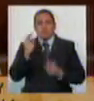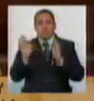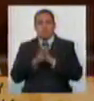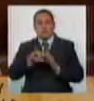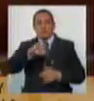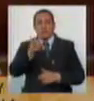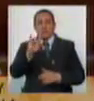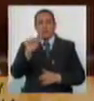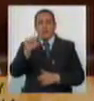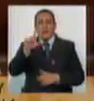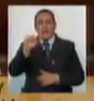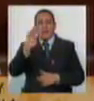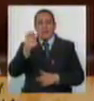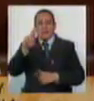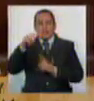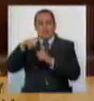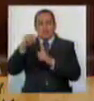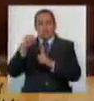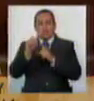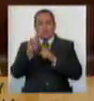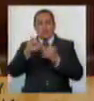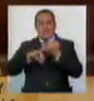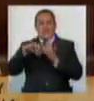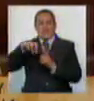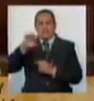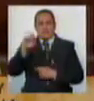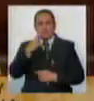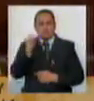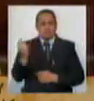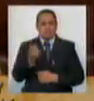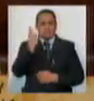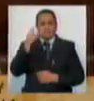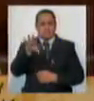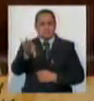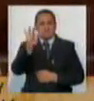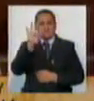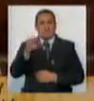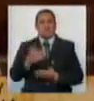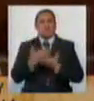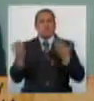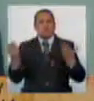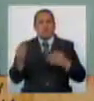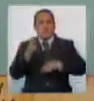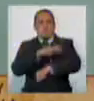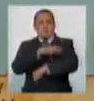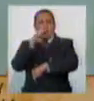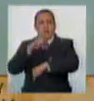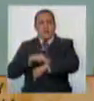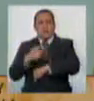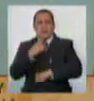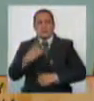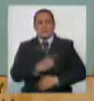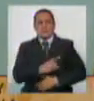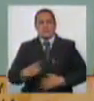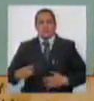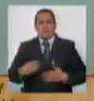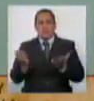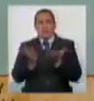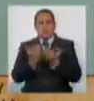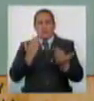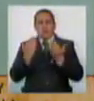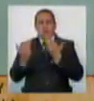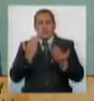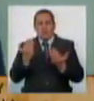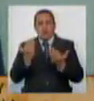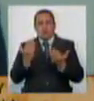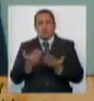Alberto Quispe. Él obtuvo el primer puesto en la selección en Moquegua y es ahora director de la Escuela Modelo San